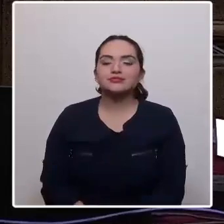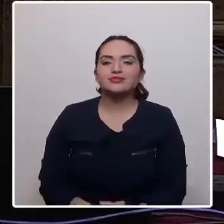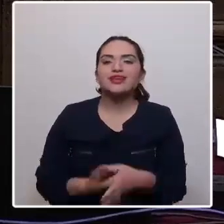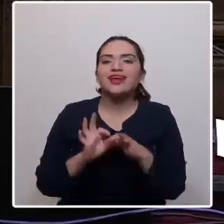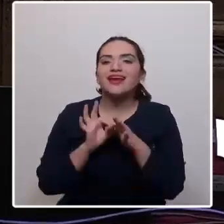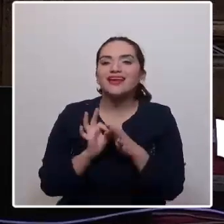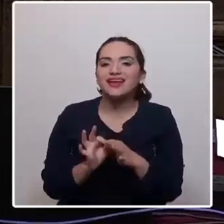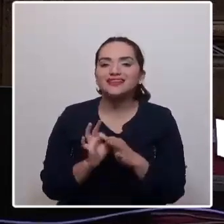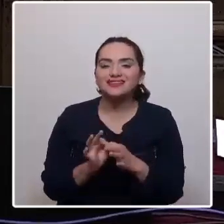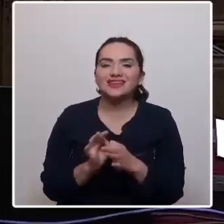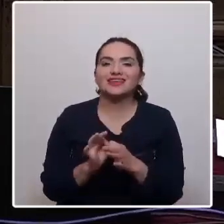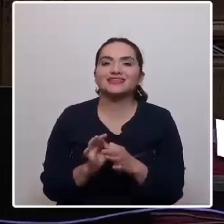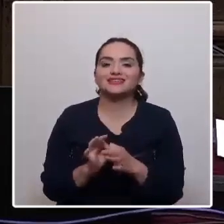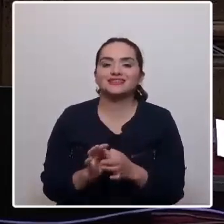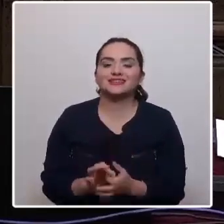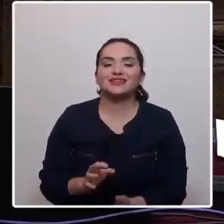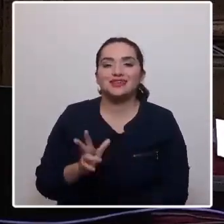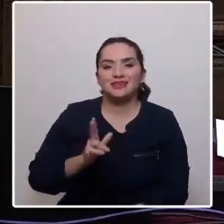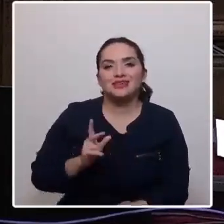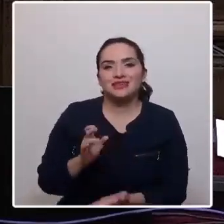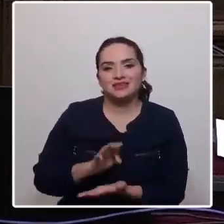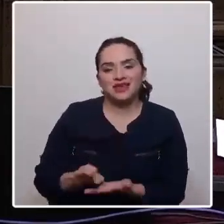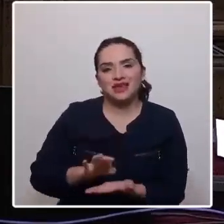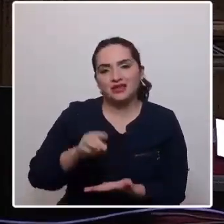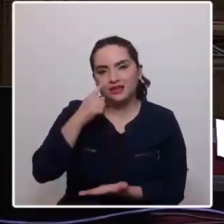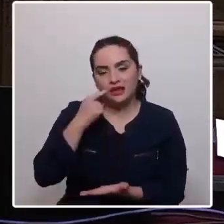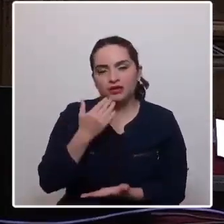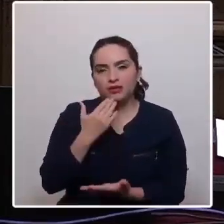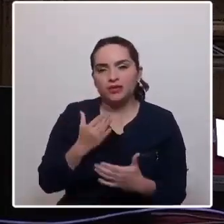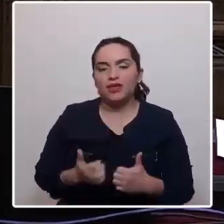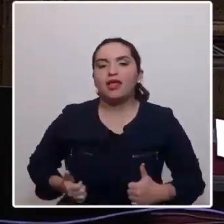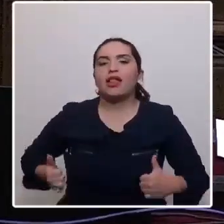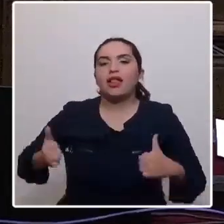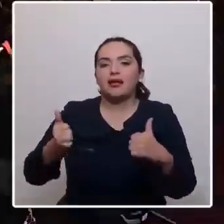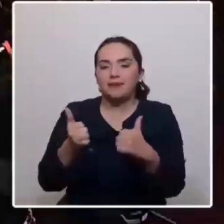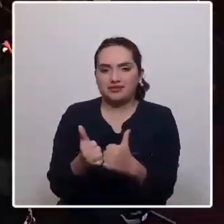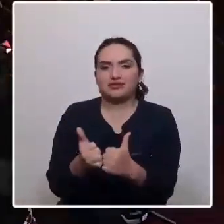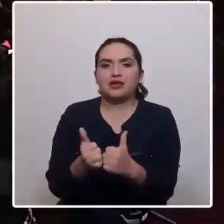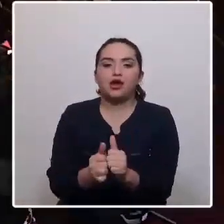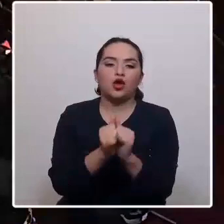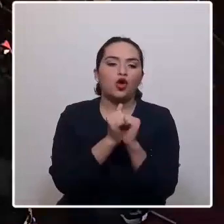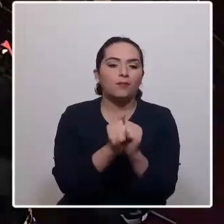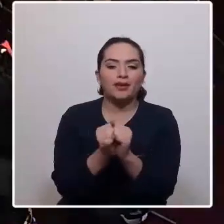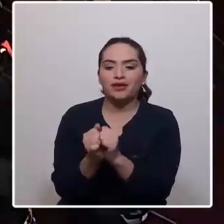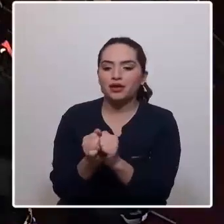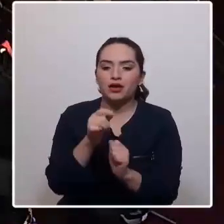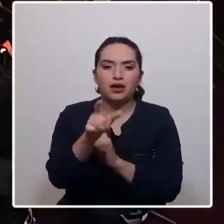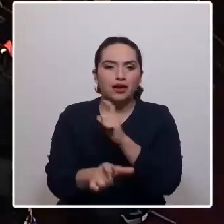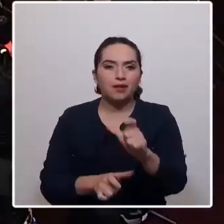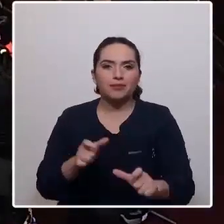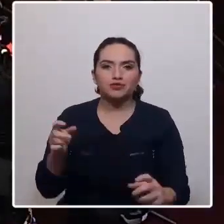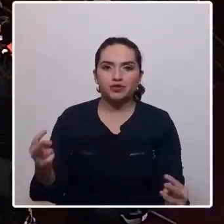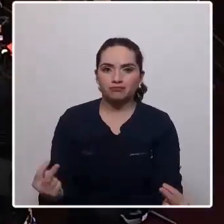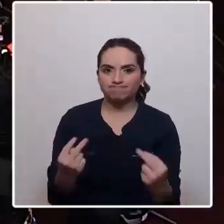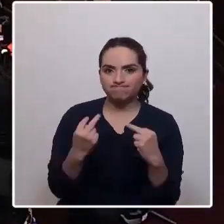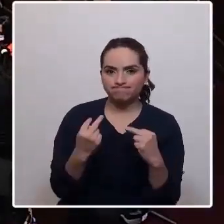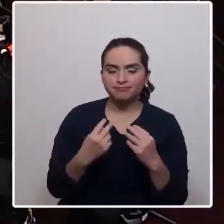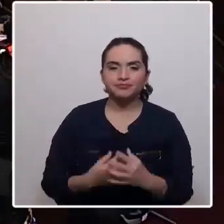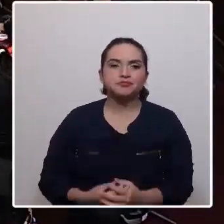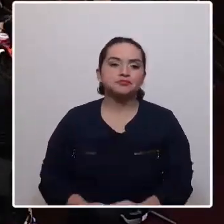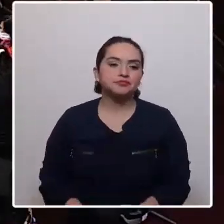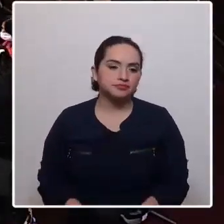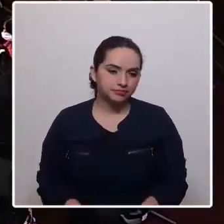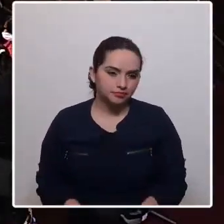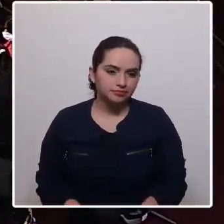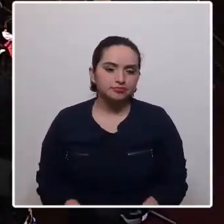Gracias, don John, por su intermedio a la mesa, a mis colegas, a la gente que nos está escuchando. Primero, algo anexo, hoy